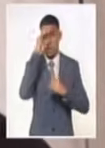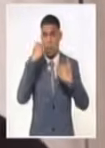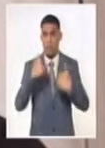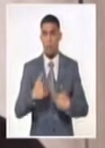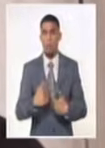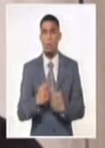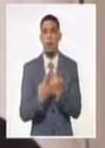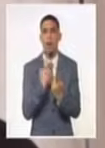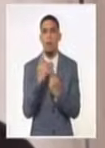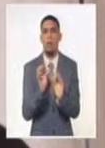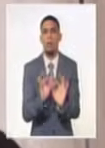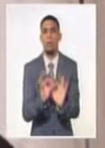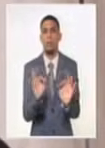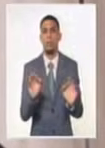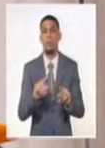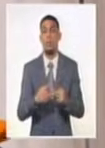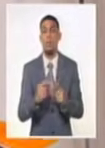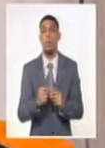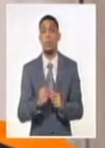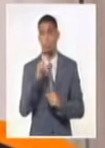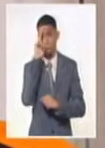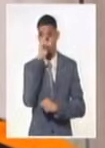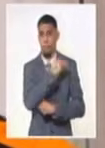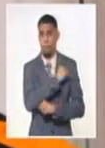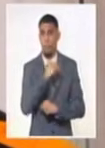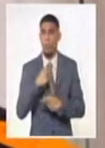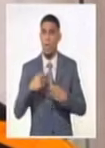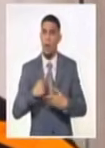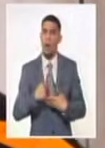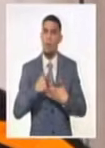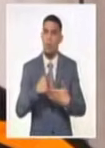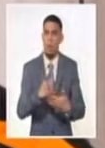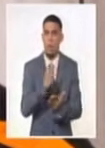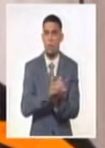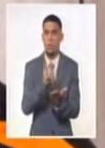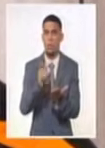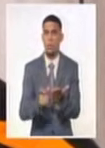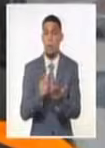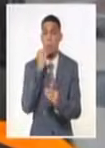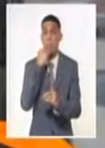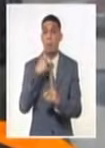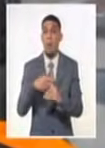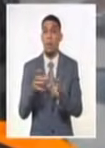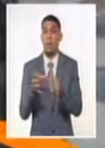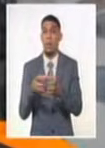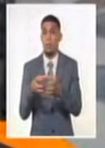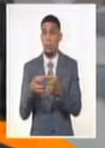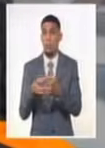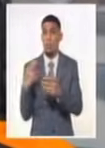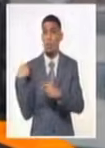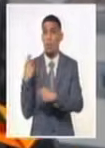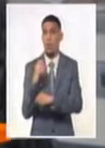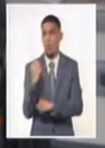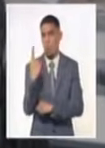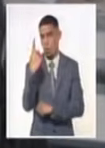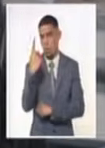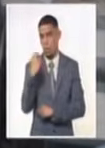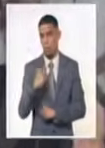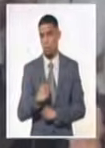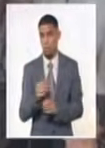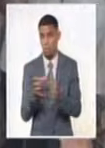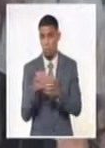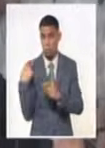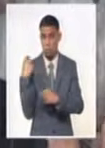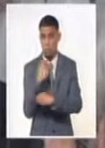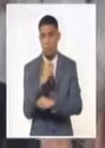que es un organismo formador, y como propio organismo formador tiene un claustro de profesores que es único, que se encuentra en cada